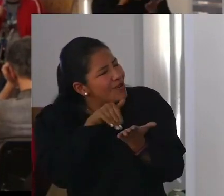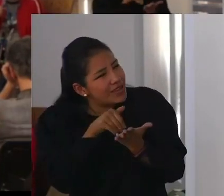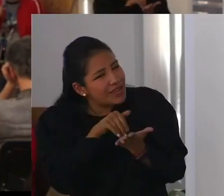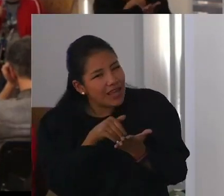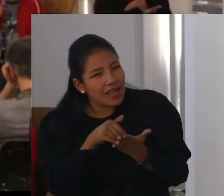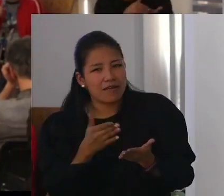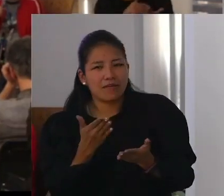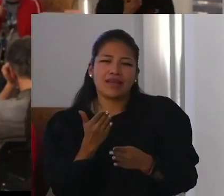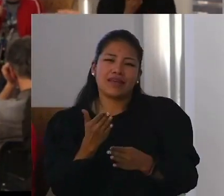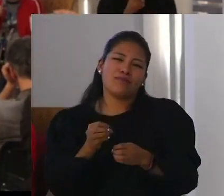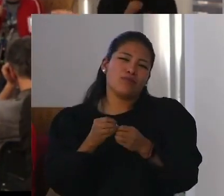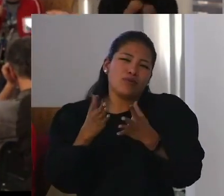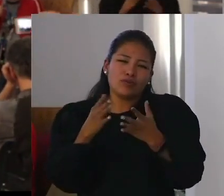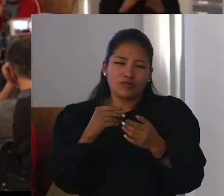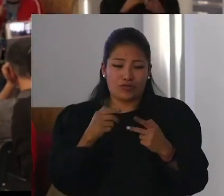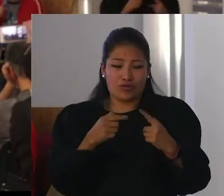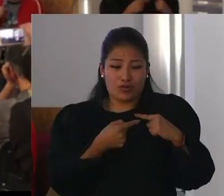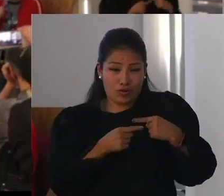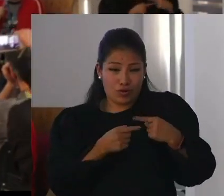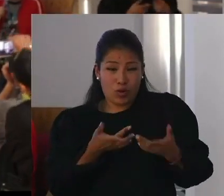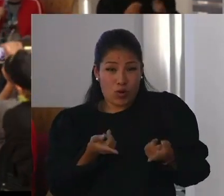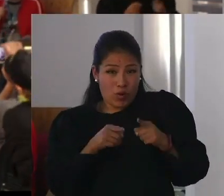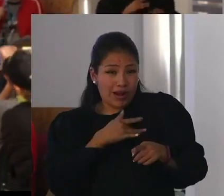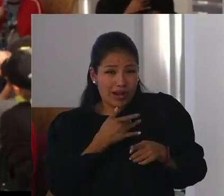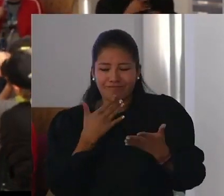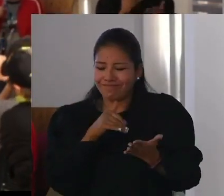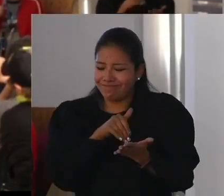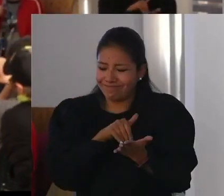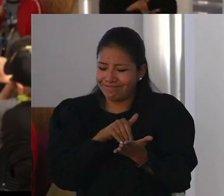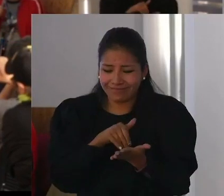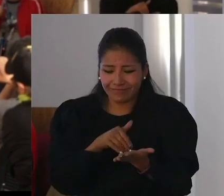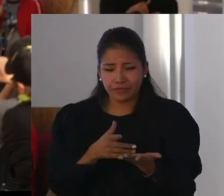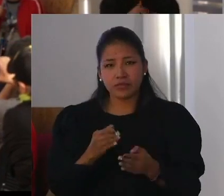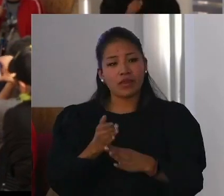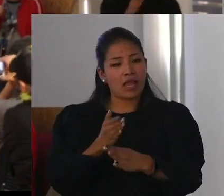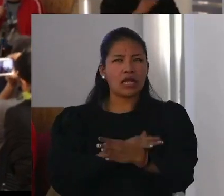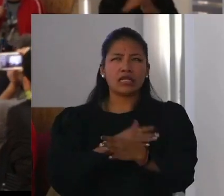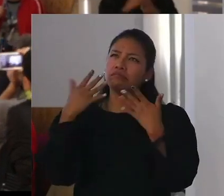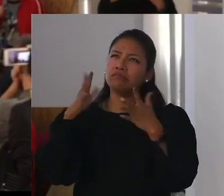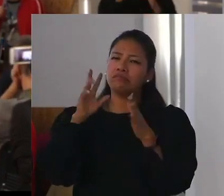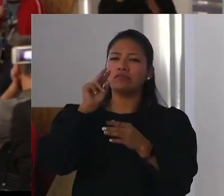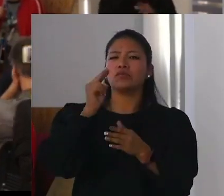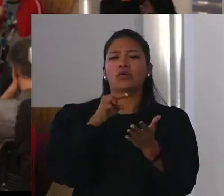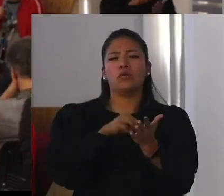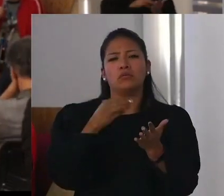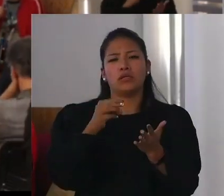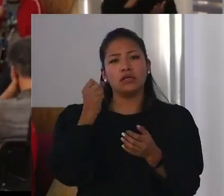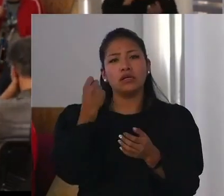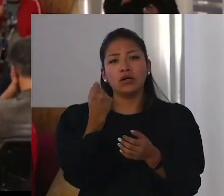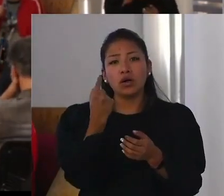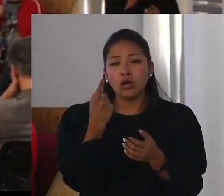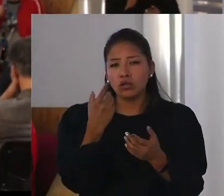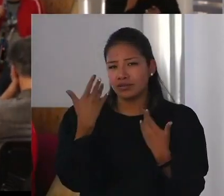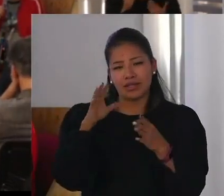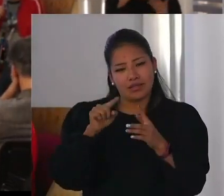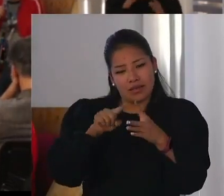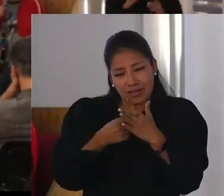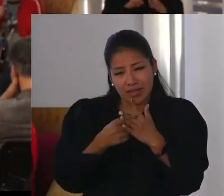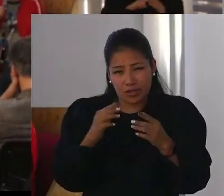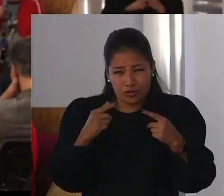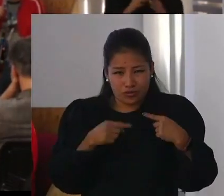prácticamente no con dosis de la medicación que yo debo además que debo pagar yo no por el estado no